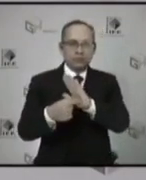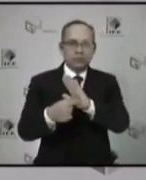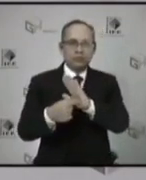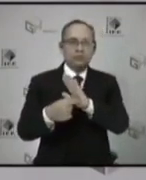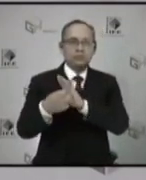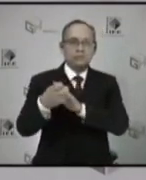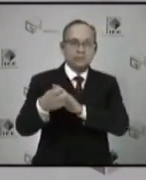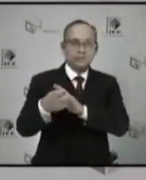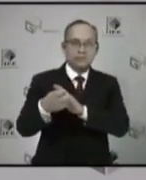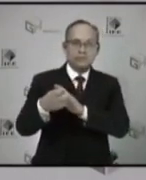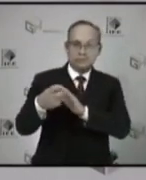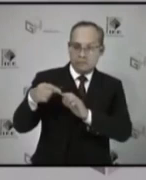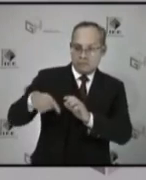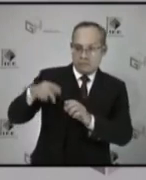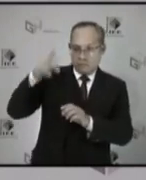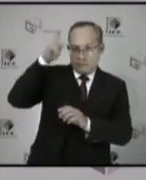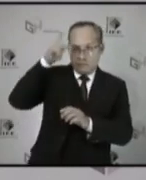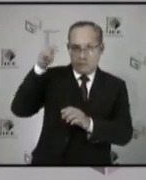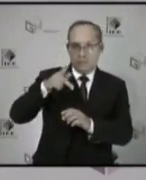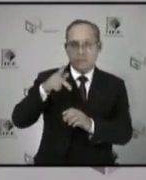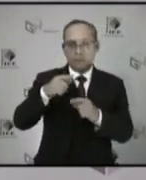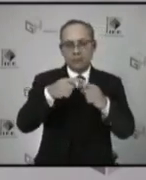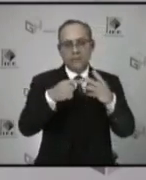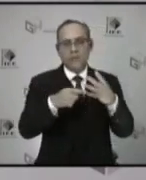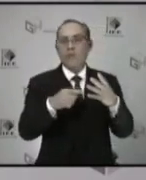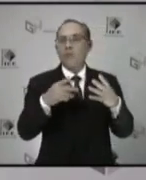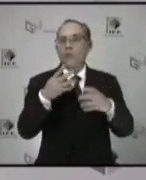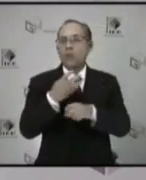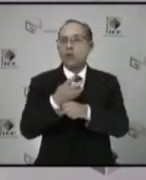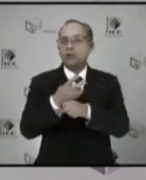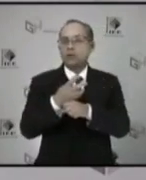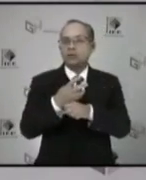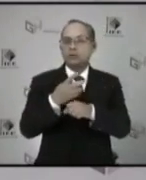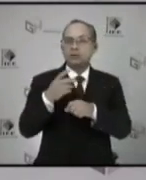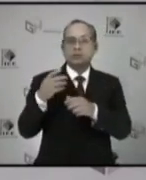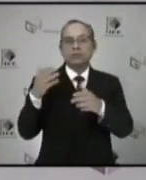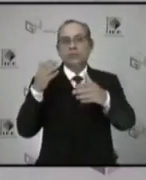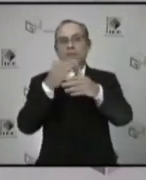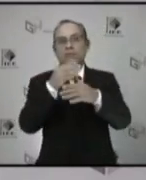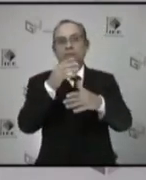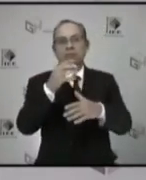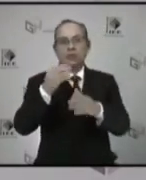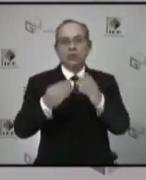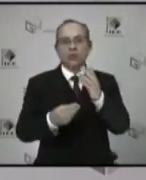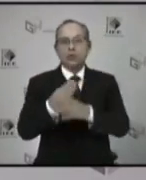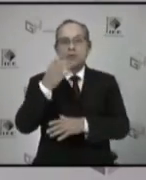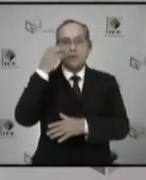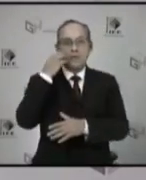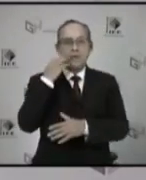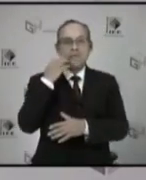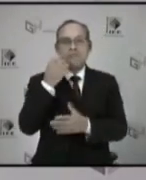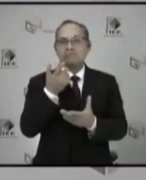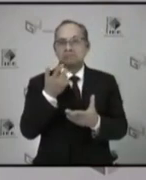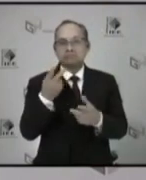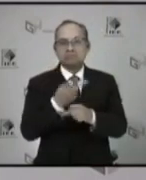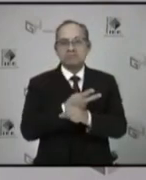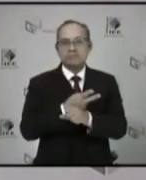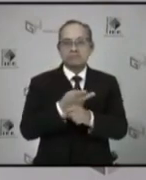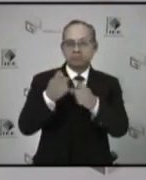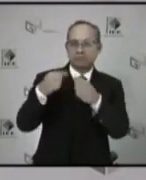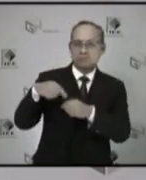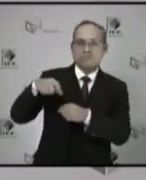Pachuca. Fuiste, dejaste en cuarto lugar a la candidata de Nuevo León. Y aquí vas a quedar en cuarto lugar, si eres de